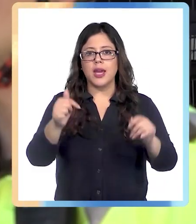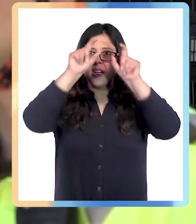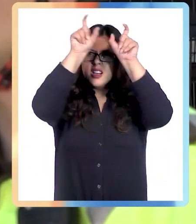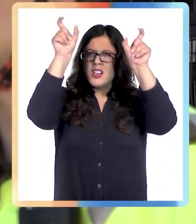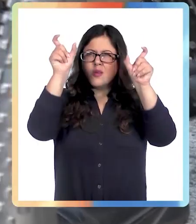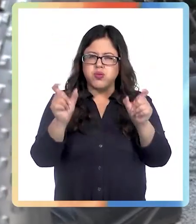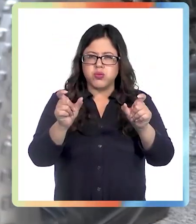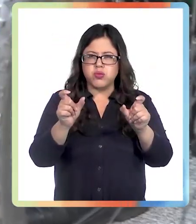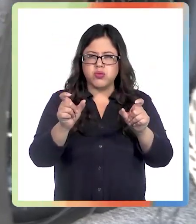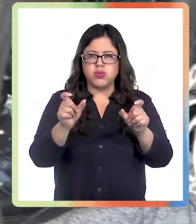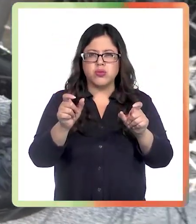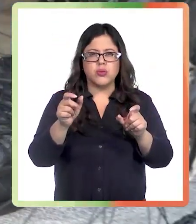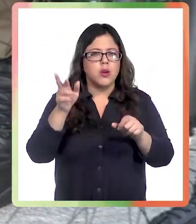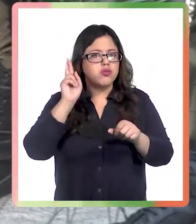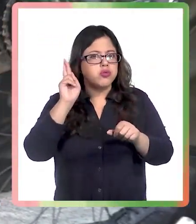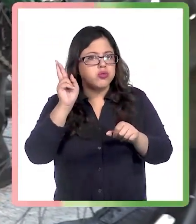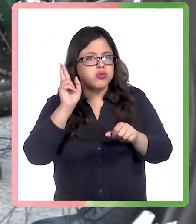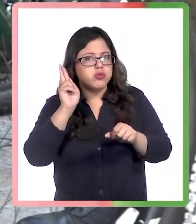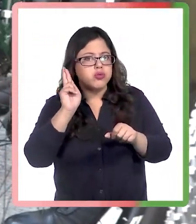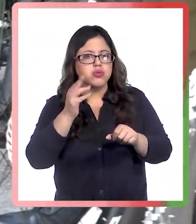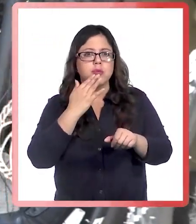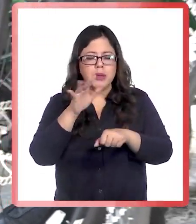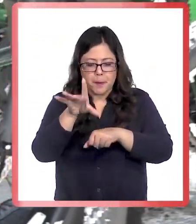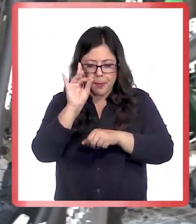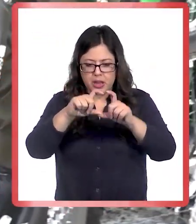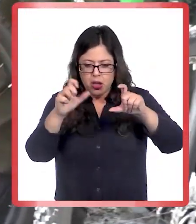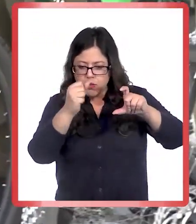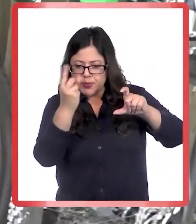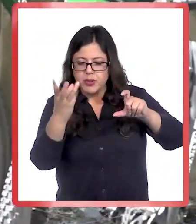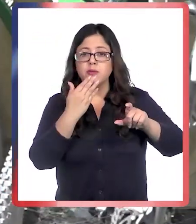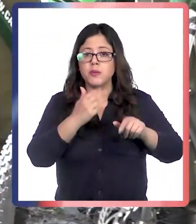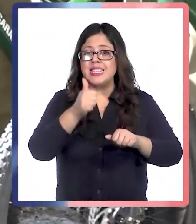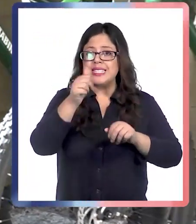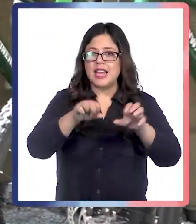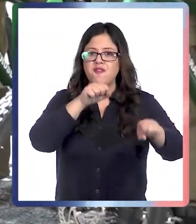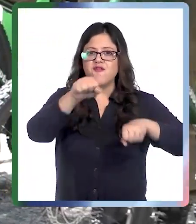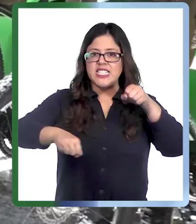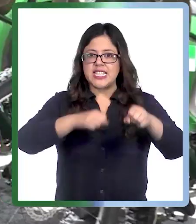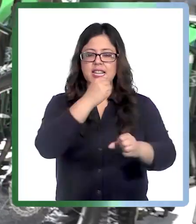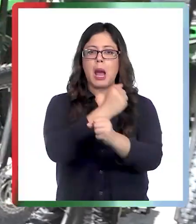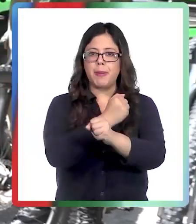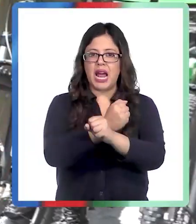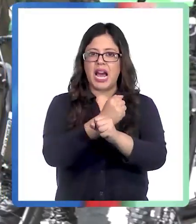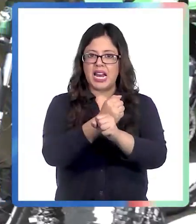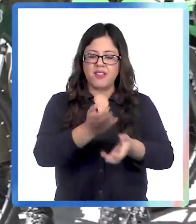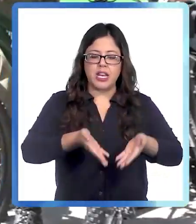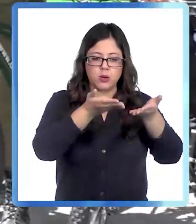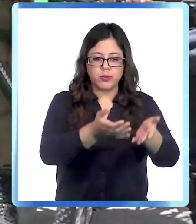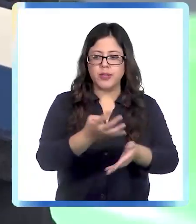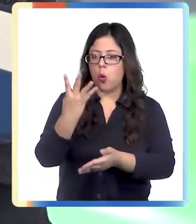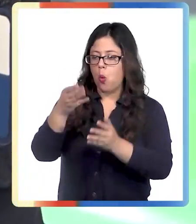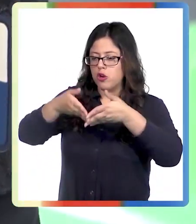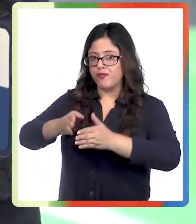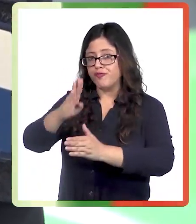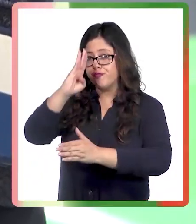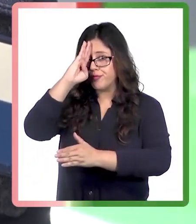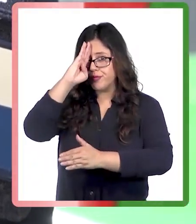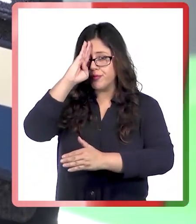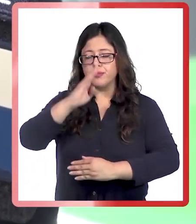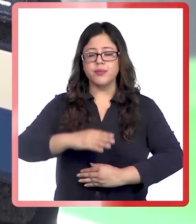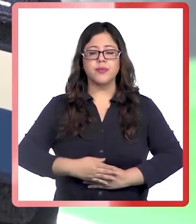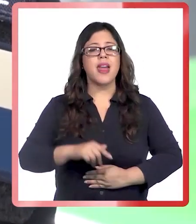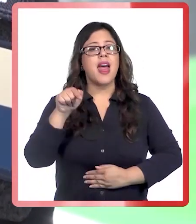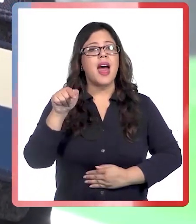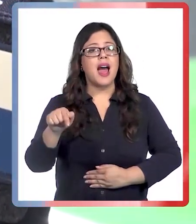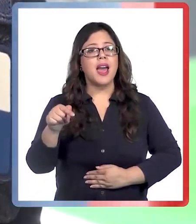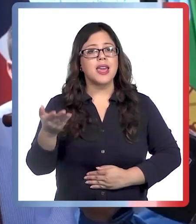alarmas comunitarias. A esto se suma la entrega de 6 bicicletas para Carabineros de Chile y 4 para la Armada. Ya la municipalidad ha